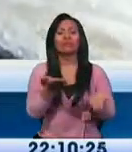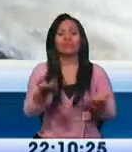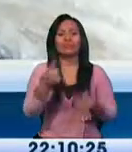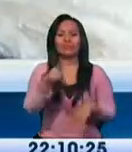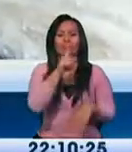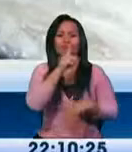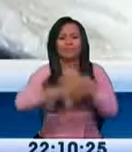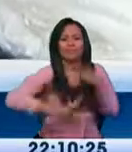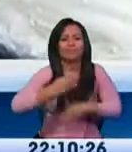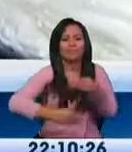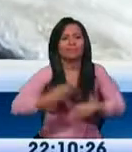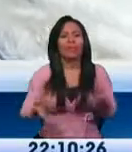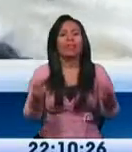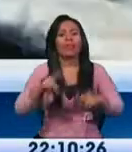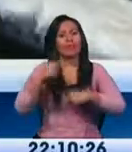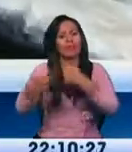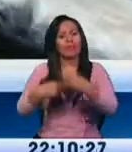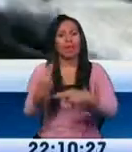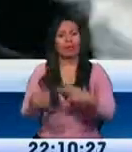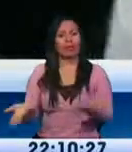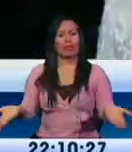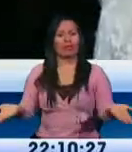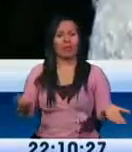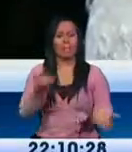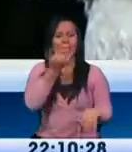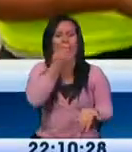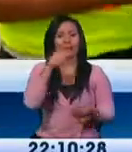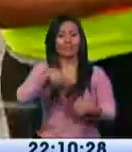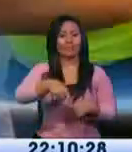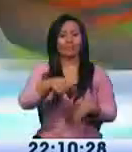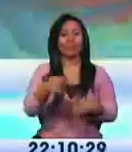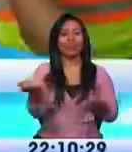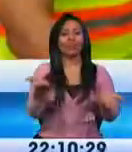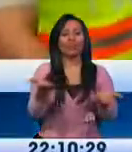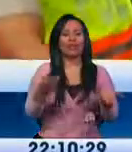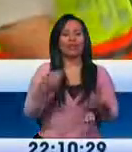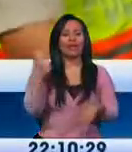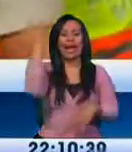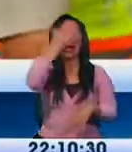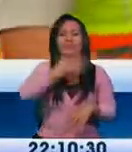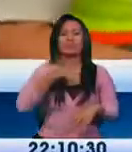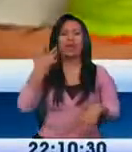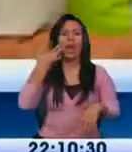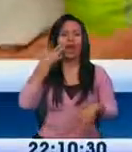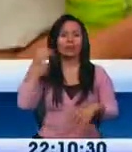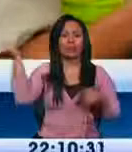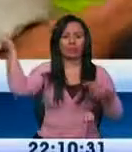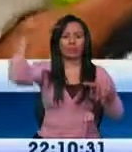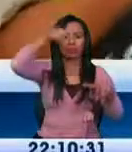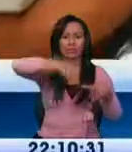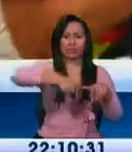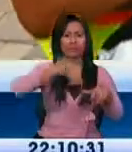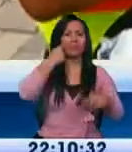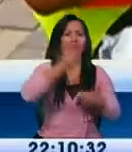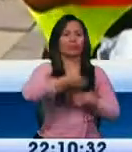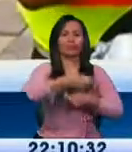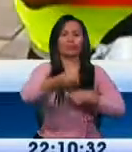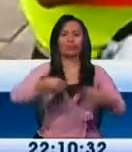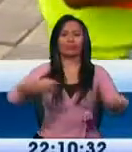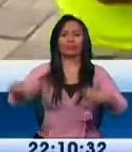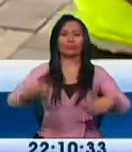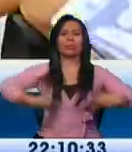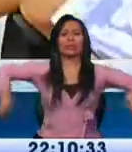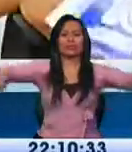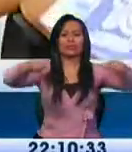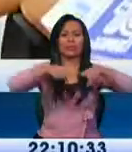también estaba a la venta. Se presume que esta droga viene de la ciudad de Esmeraldas, que va a ser distribuido aquí en el circuito